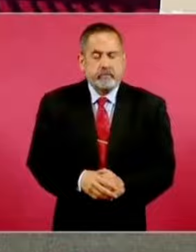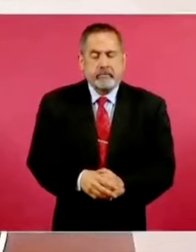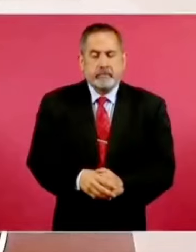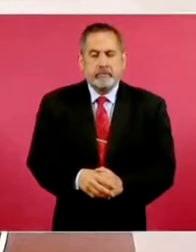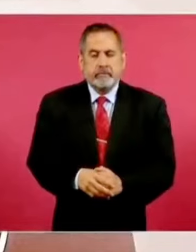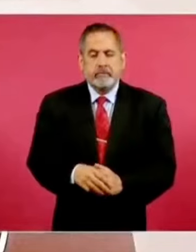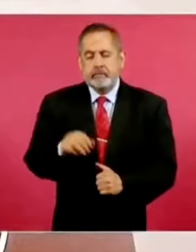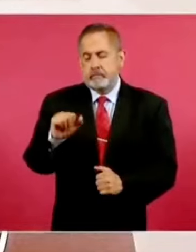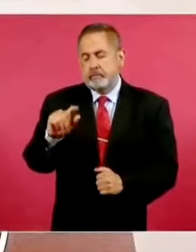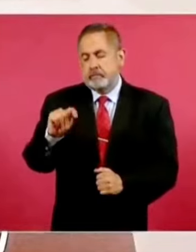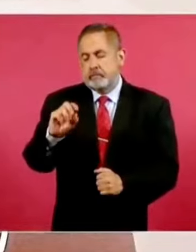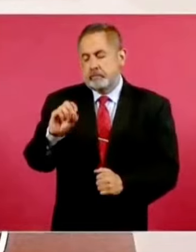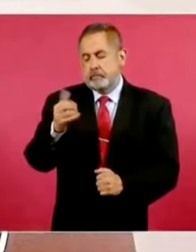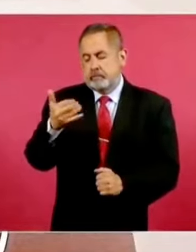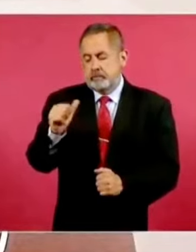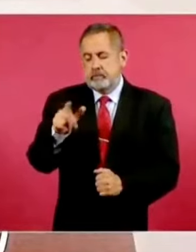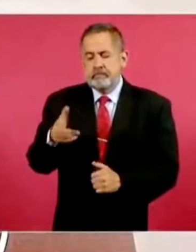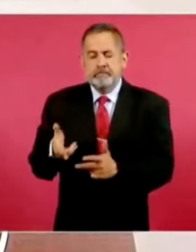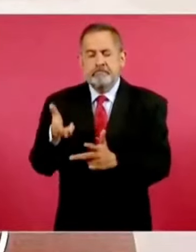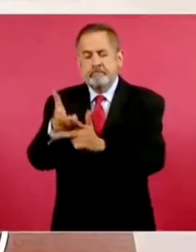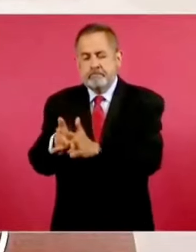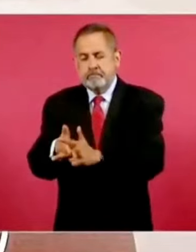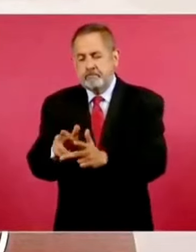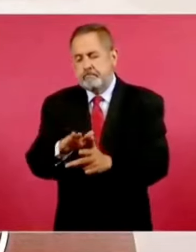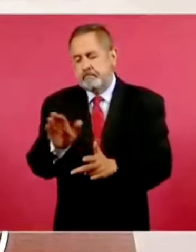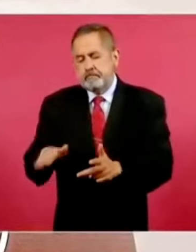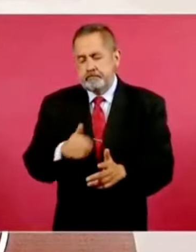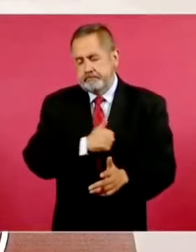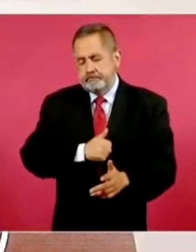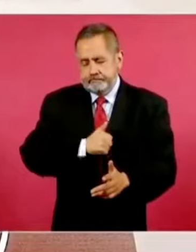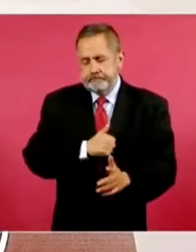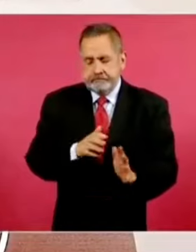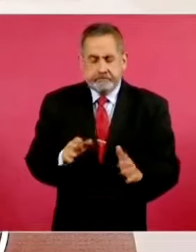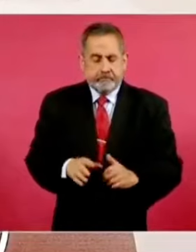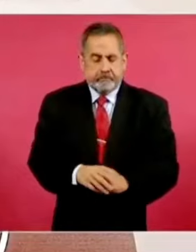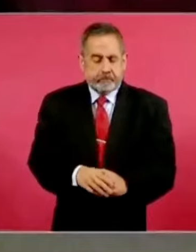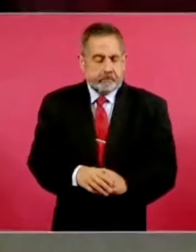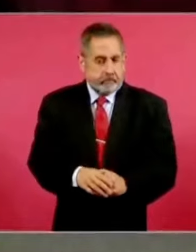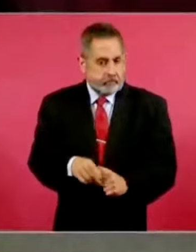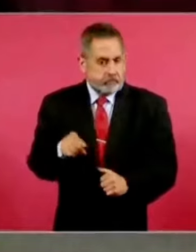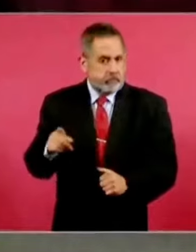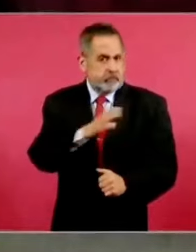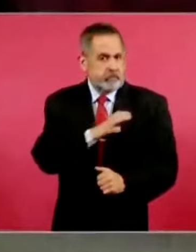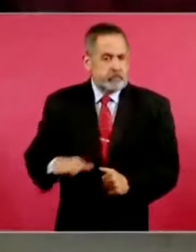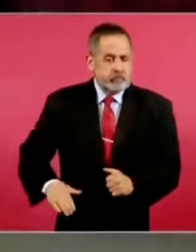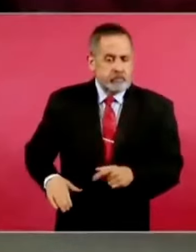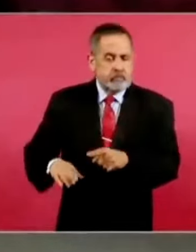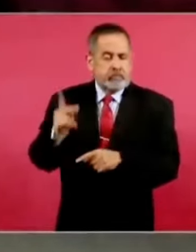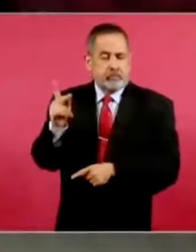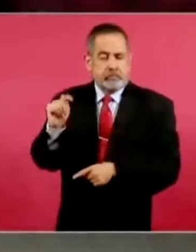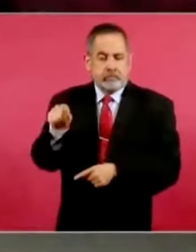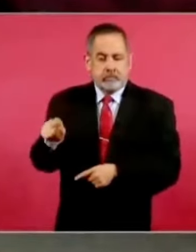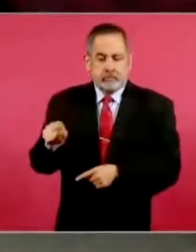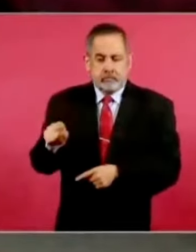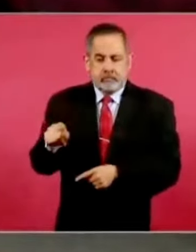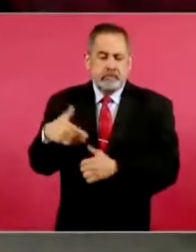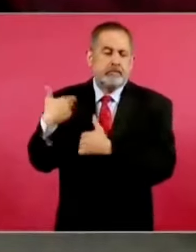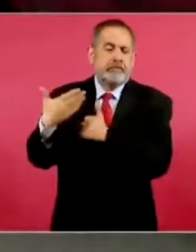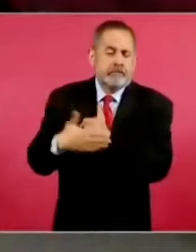en Atoyac este asesinato de un candidato del PT,